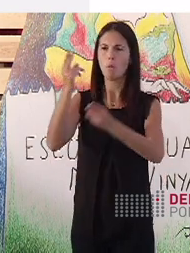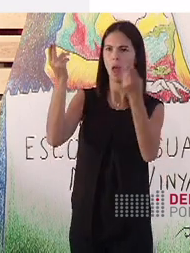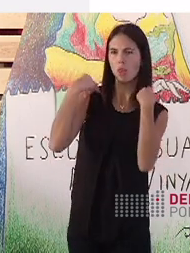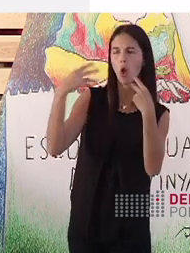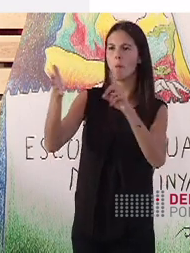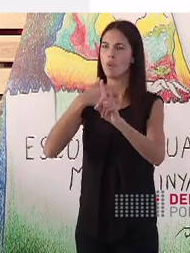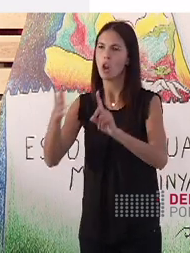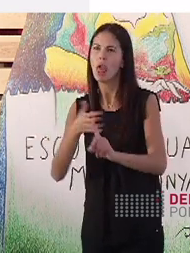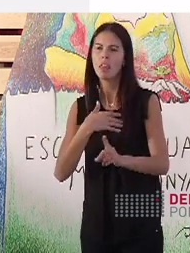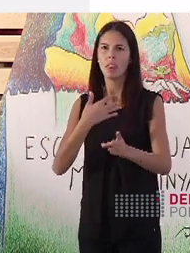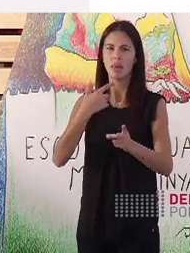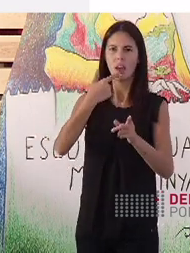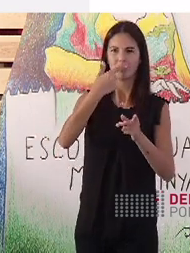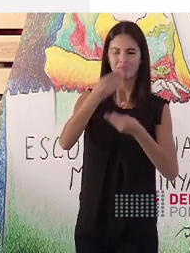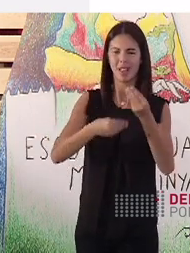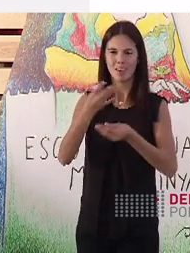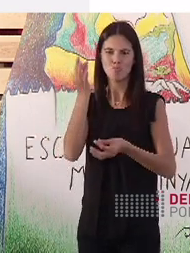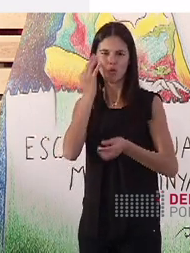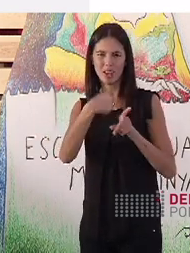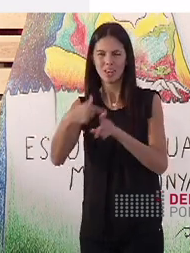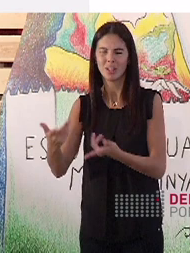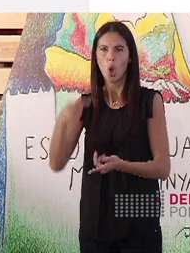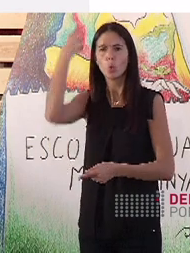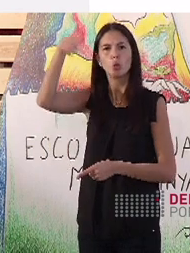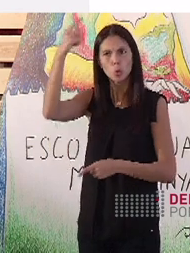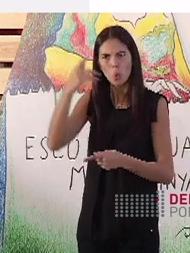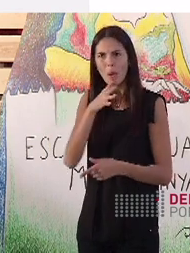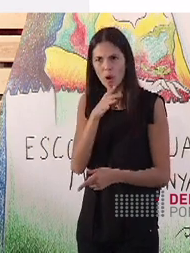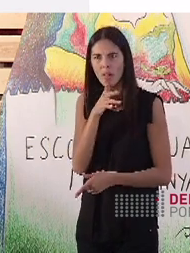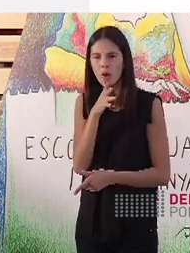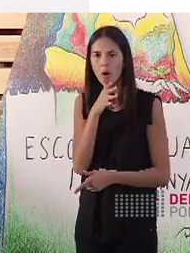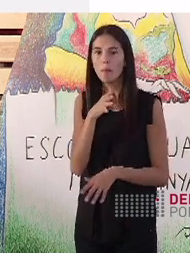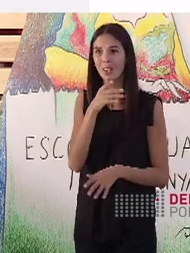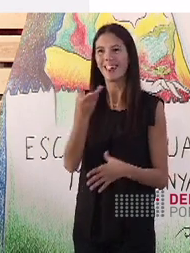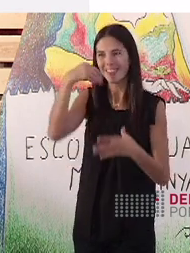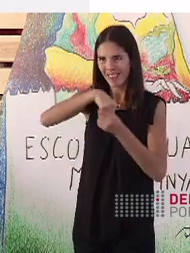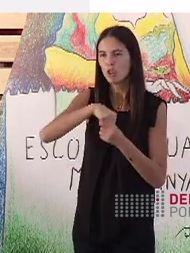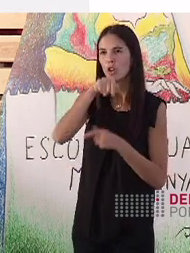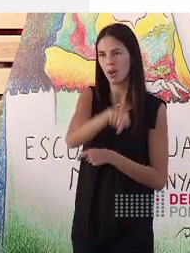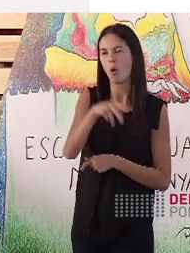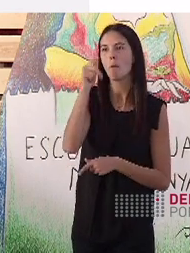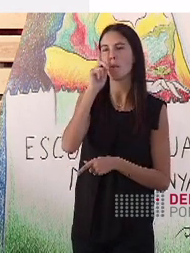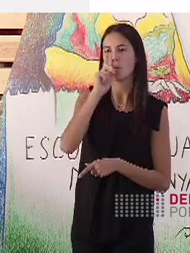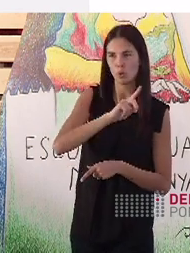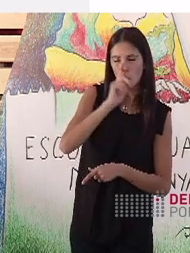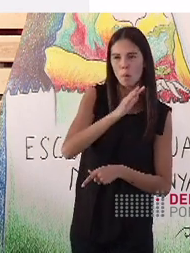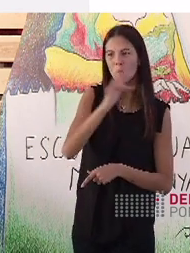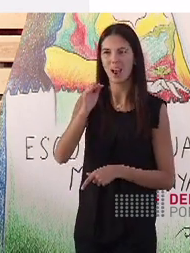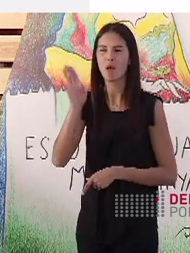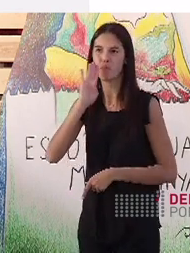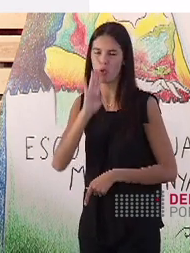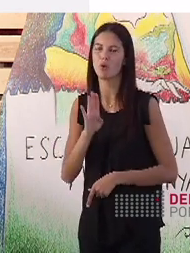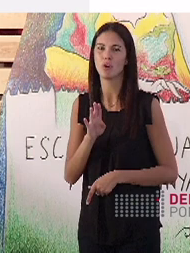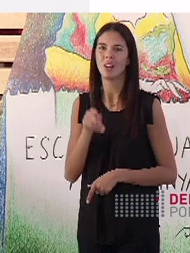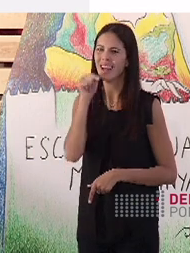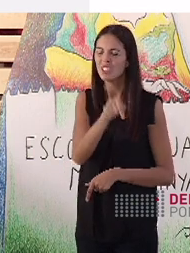es violencia, es cosificación, es cultura de la violación, porque esos son los ingredientes del porno y también de la prostitución. ¿Eso